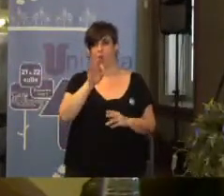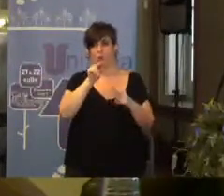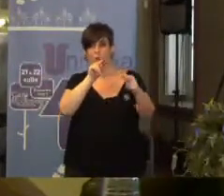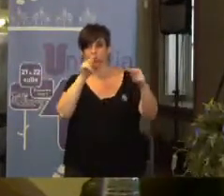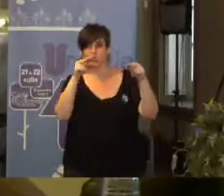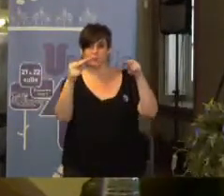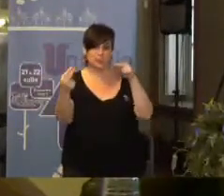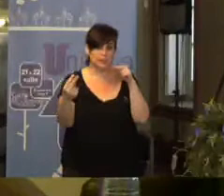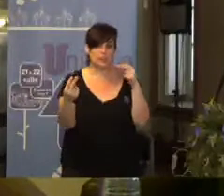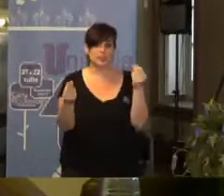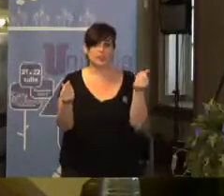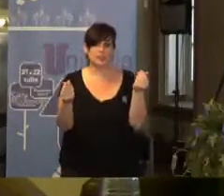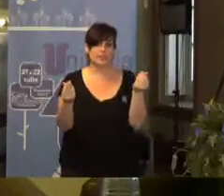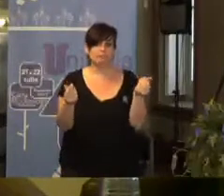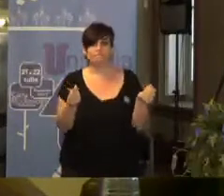visión de